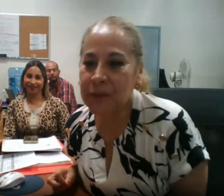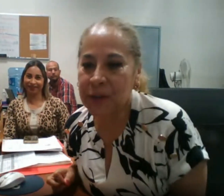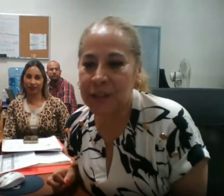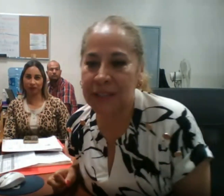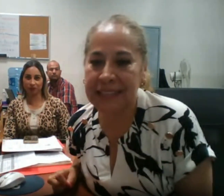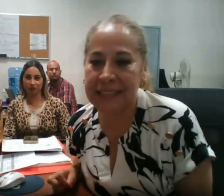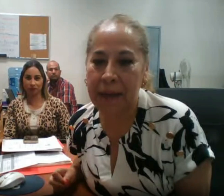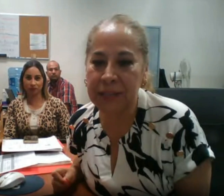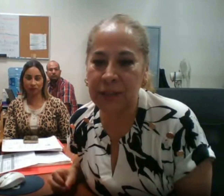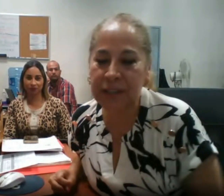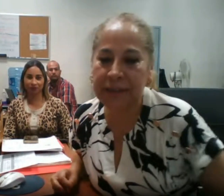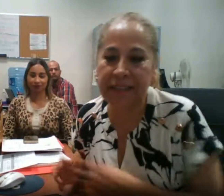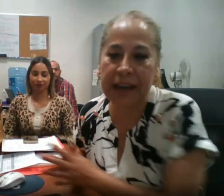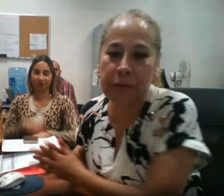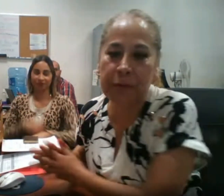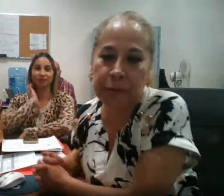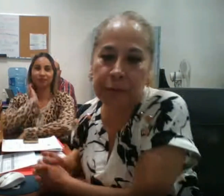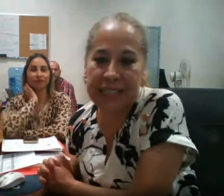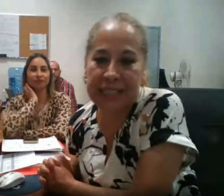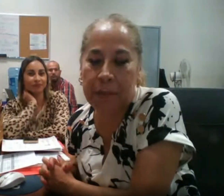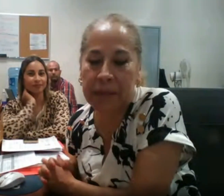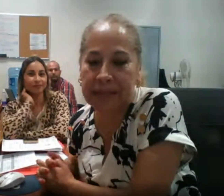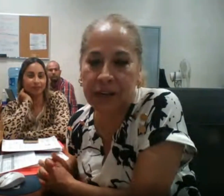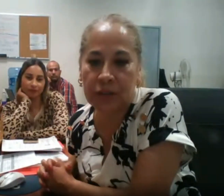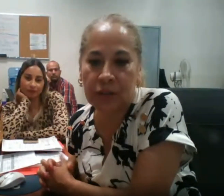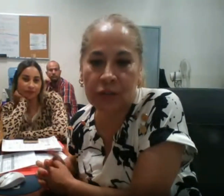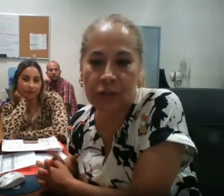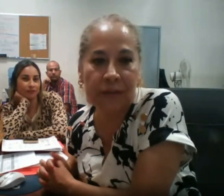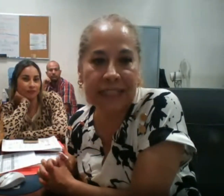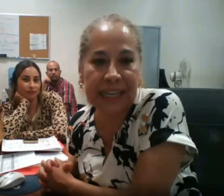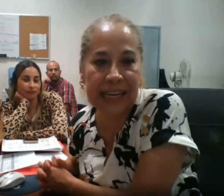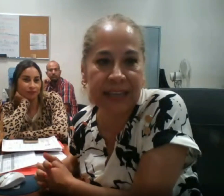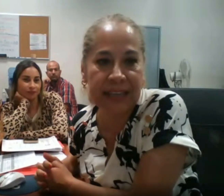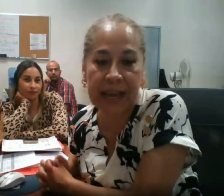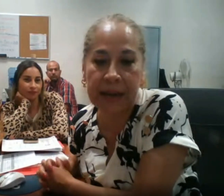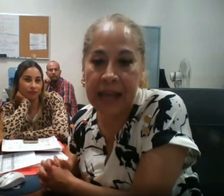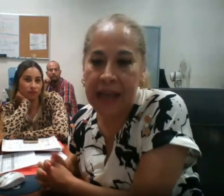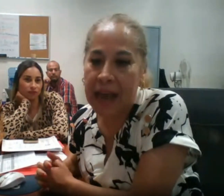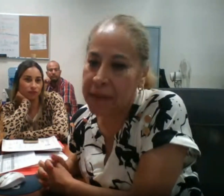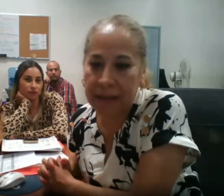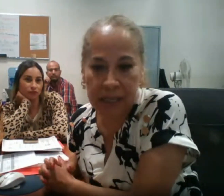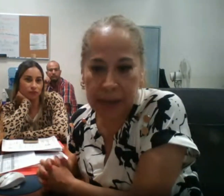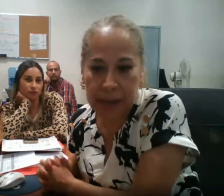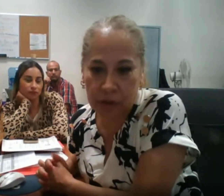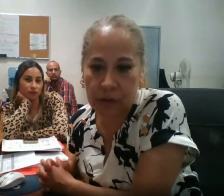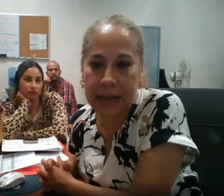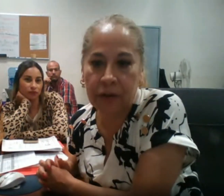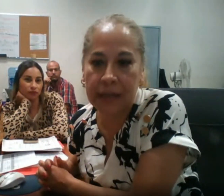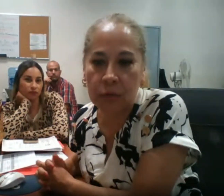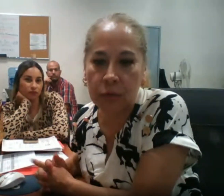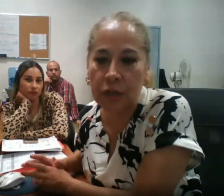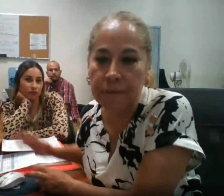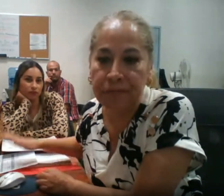más algunos avisos que tendremos, pues ya la maestra nos dio algunas reglas que serán aplicables para todo lo